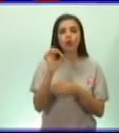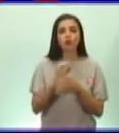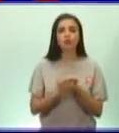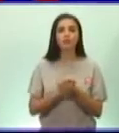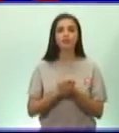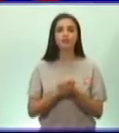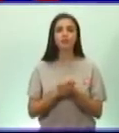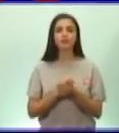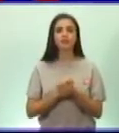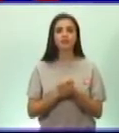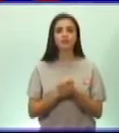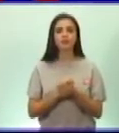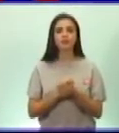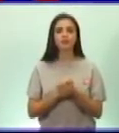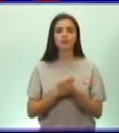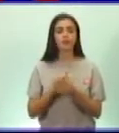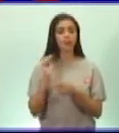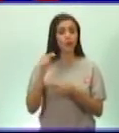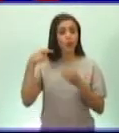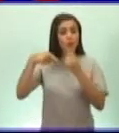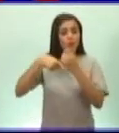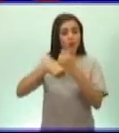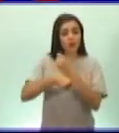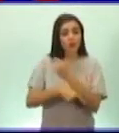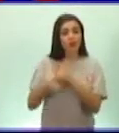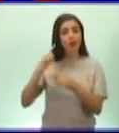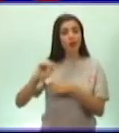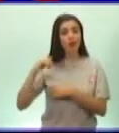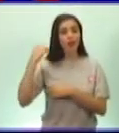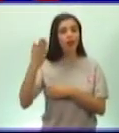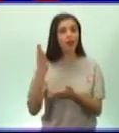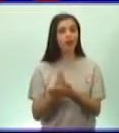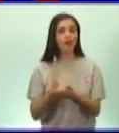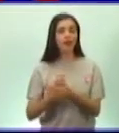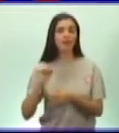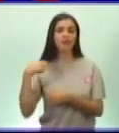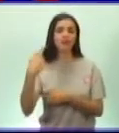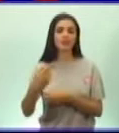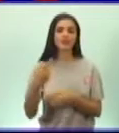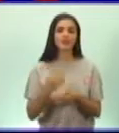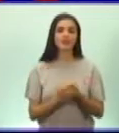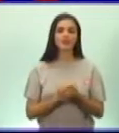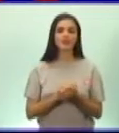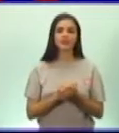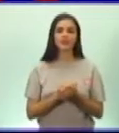Todo esto lo vamos a profundizar en próximo encuentro.